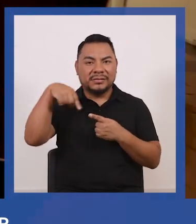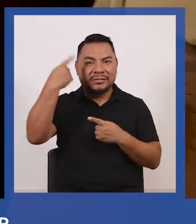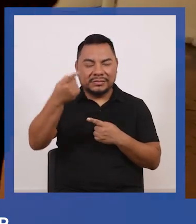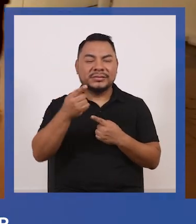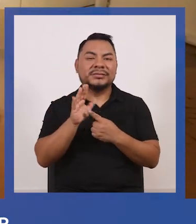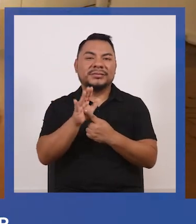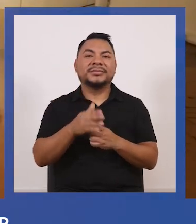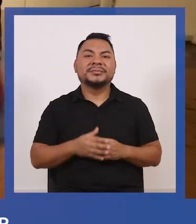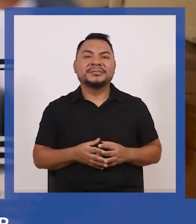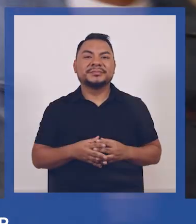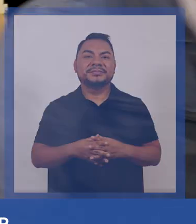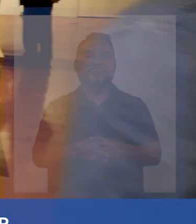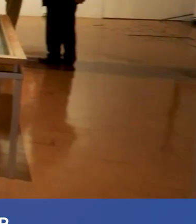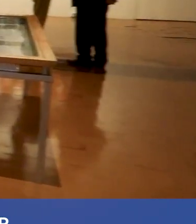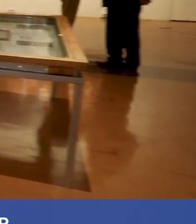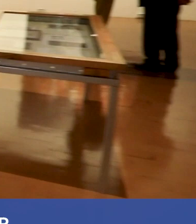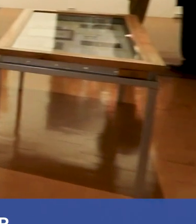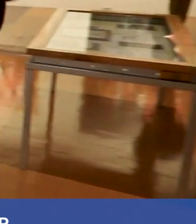próxima incursión bicentenario